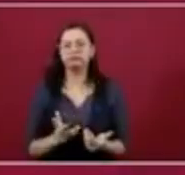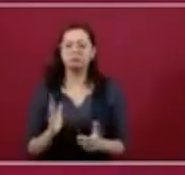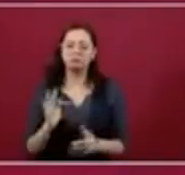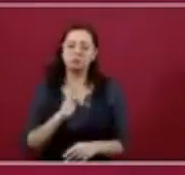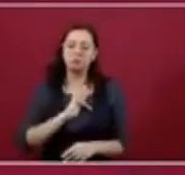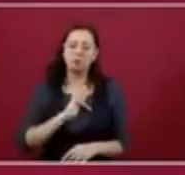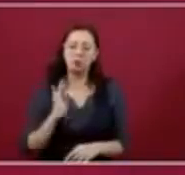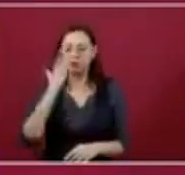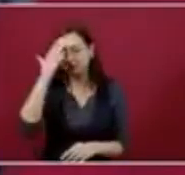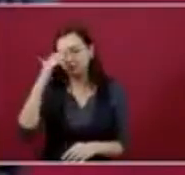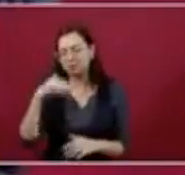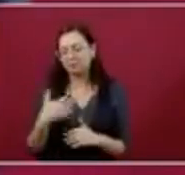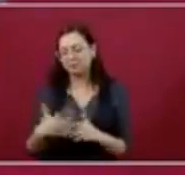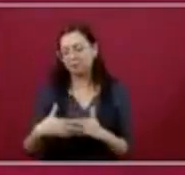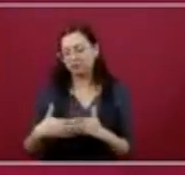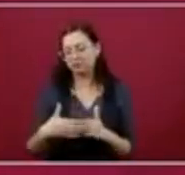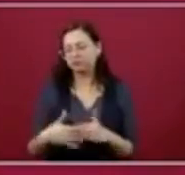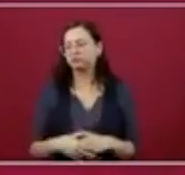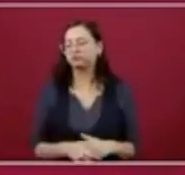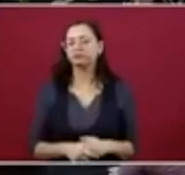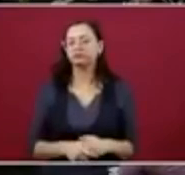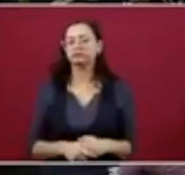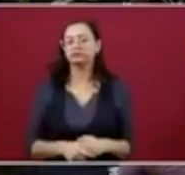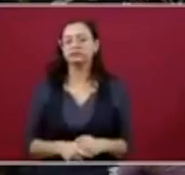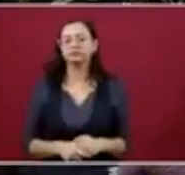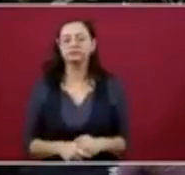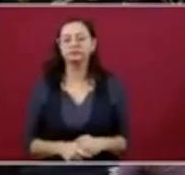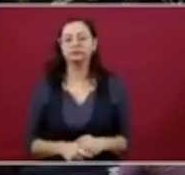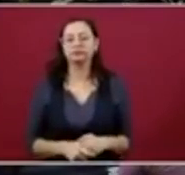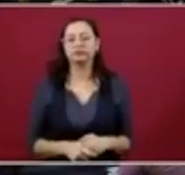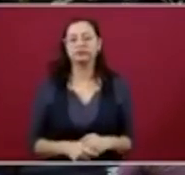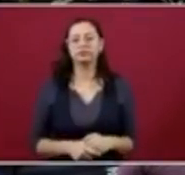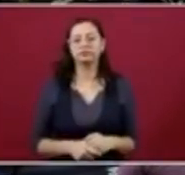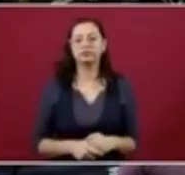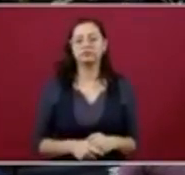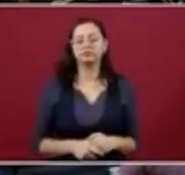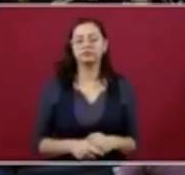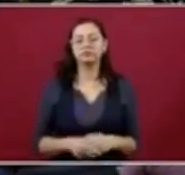saber. Sí. Ah, perdón.